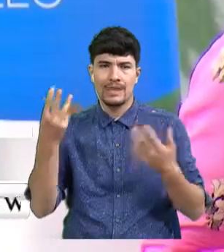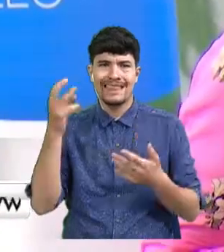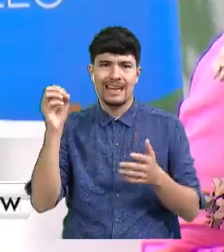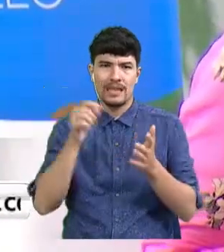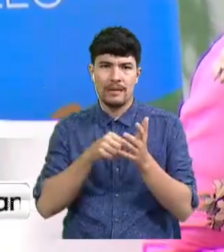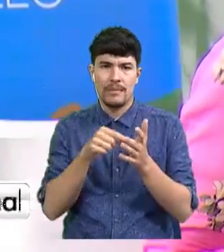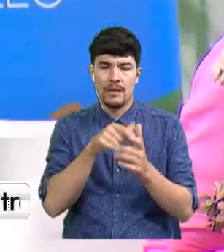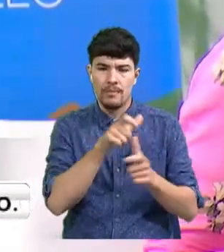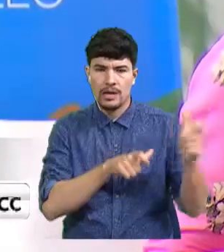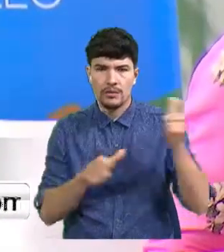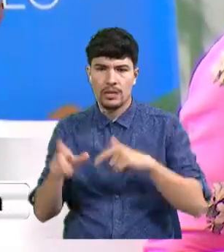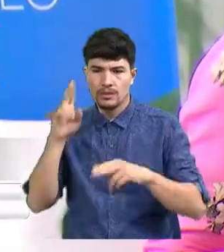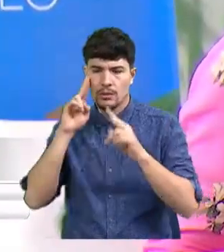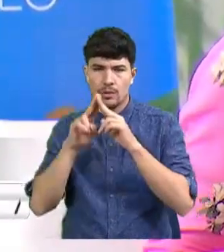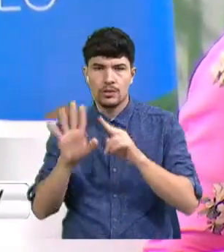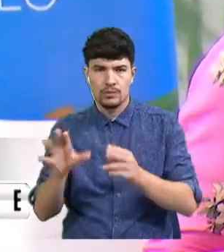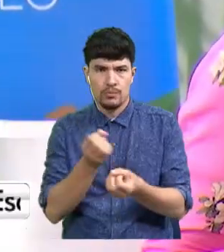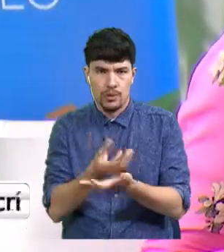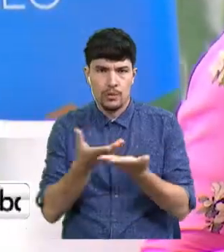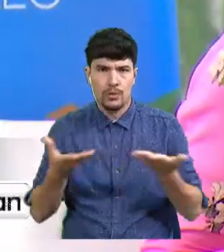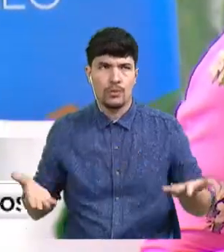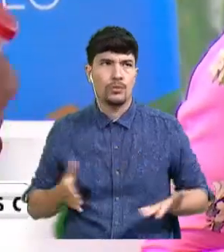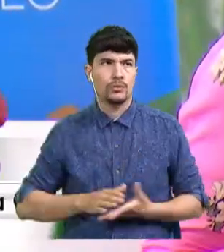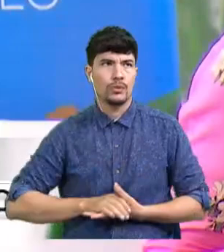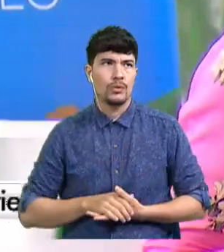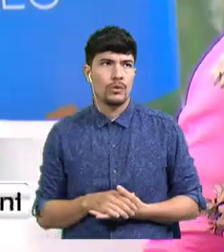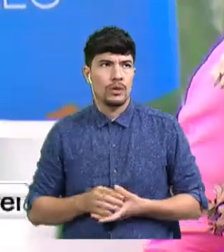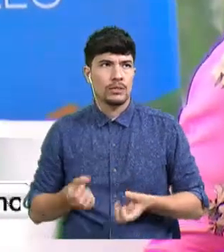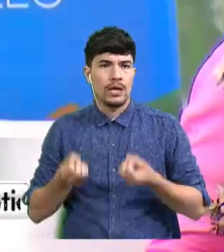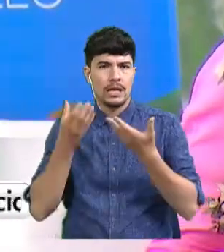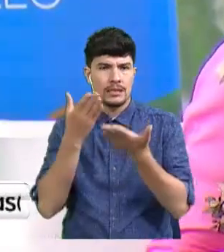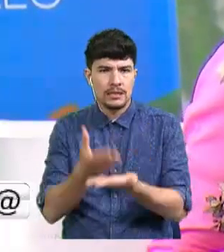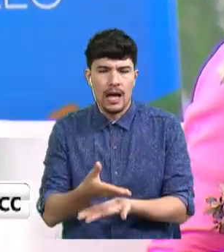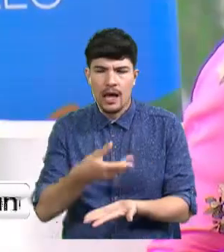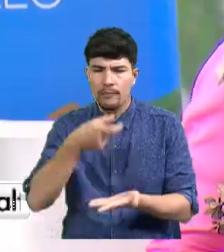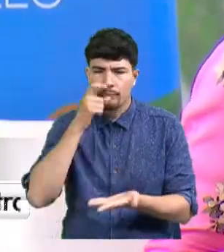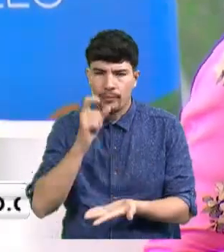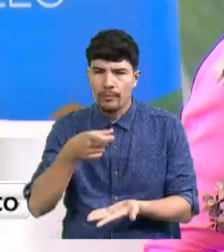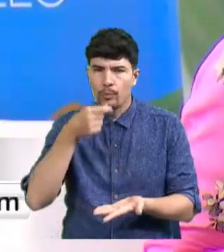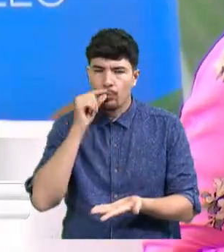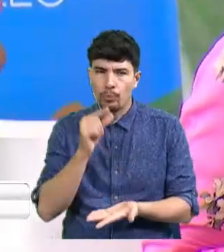30.000 personas y que conocen el producto, se les da degustación